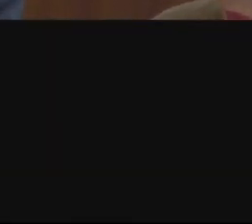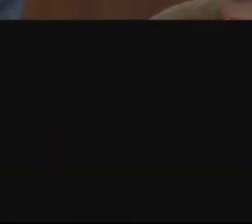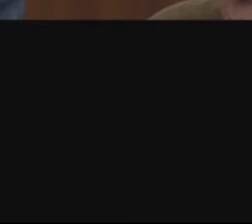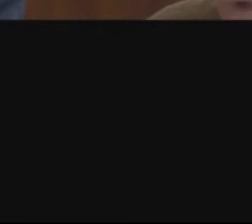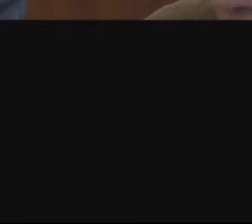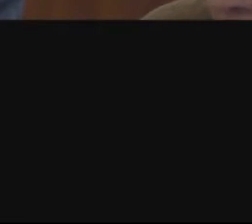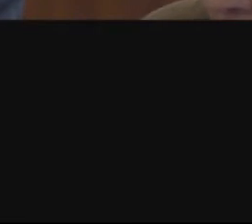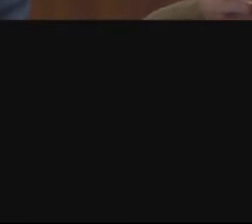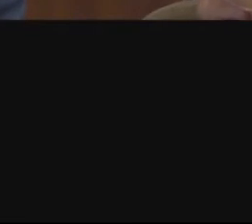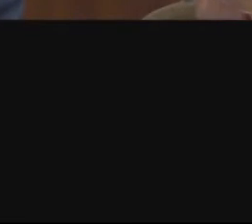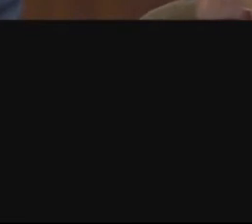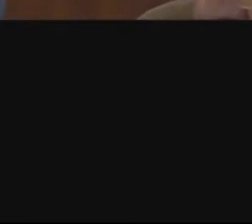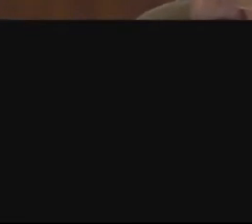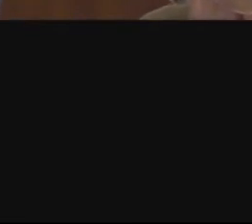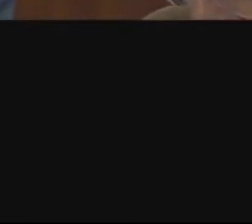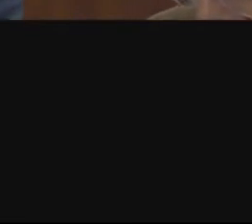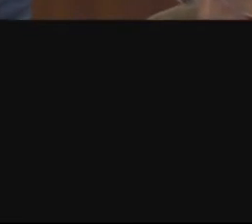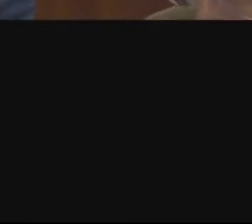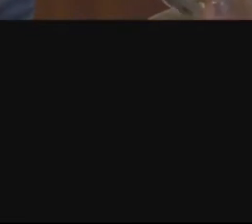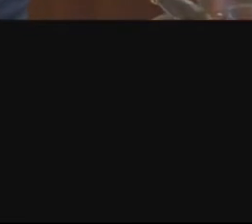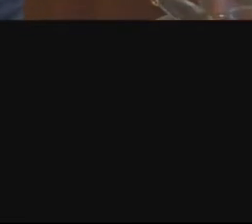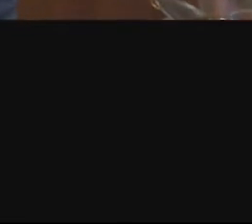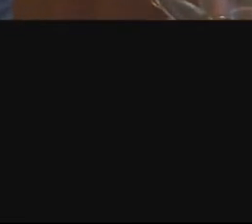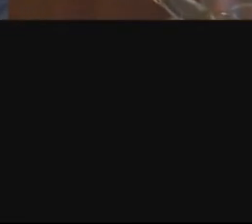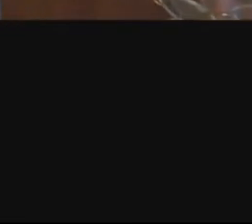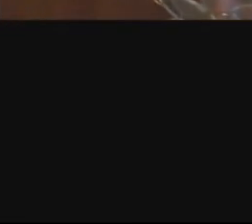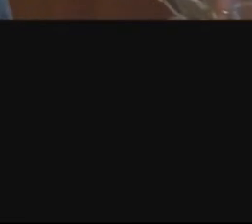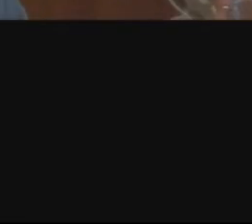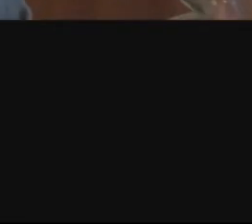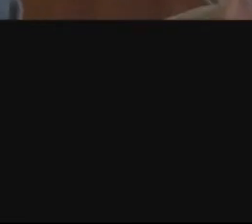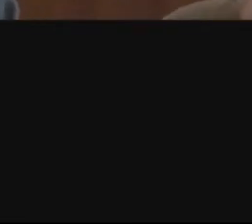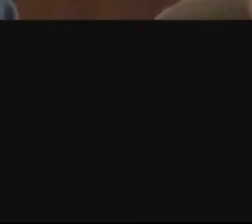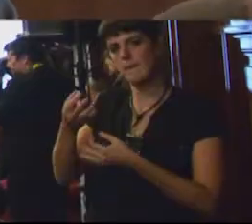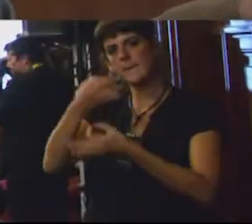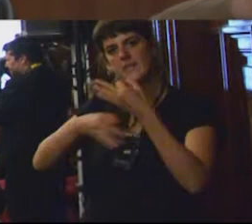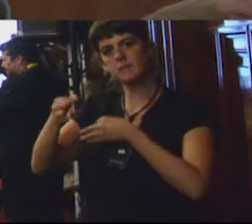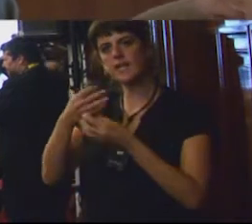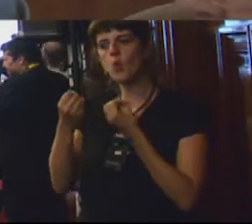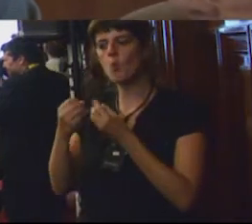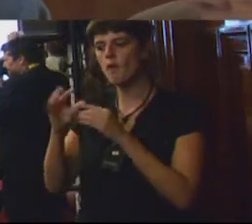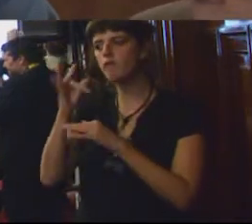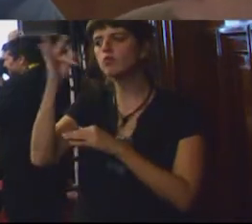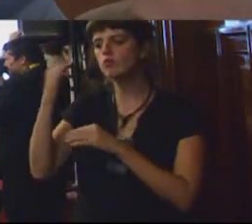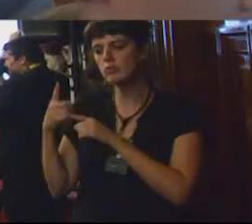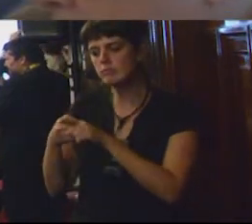lo que agradeceré información precisa y seguimiento sobre estos temas en un futuro. Gracias.